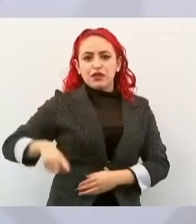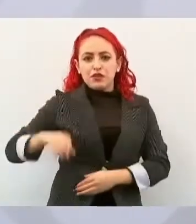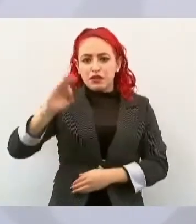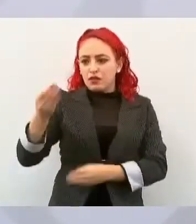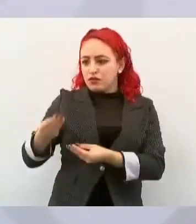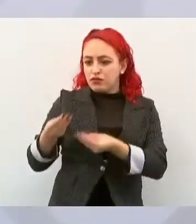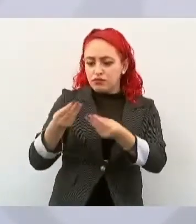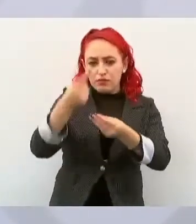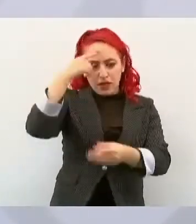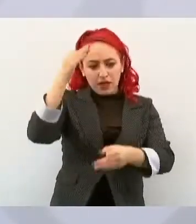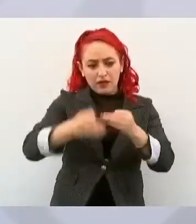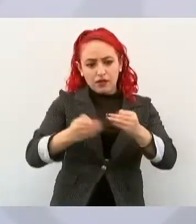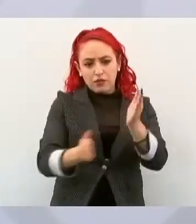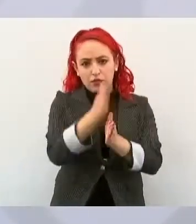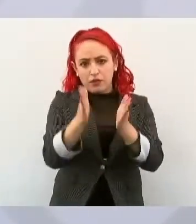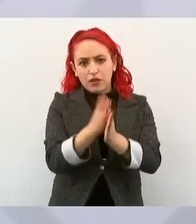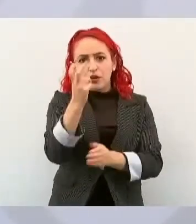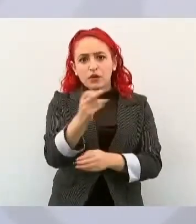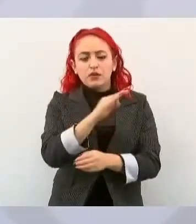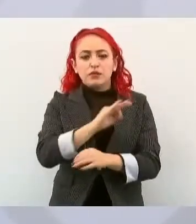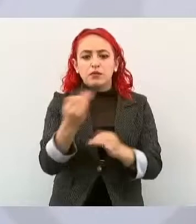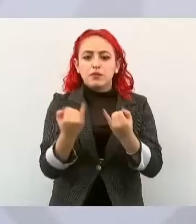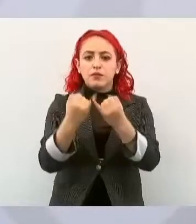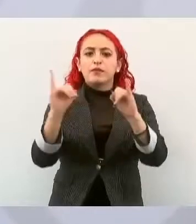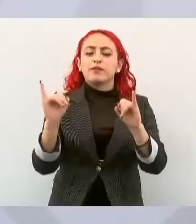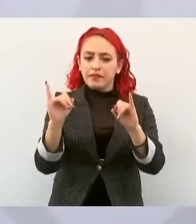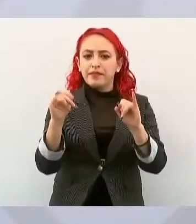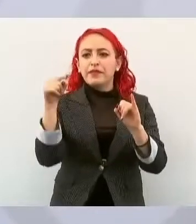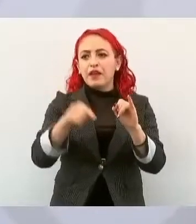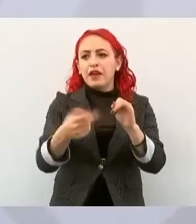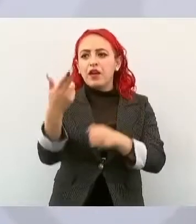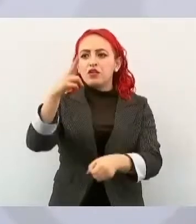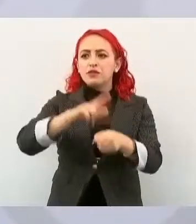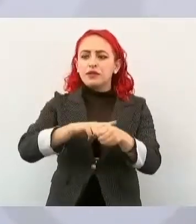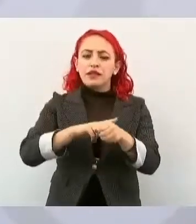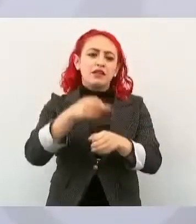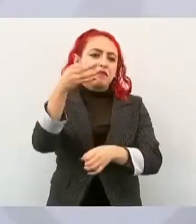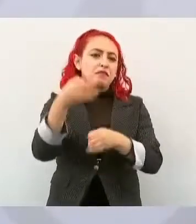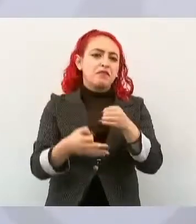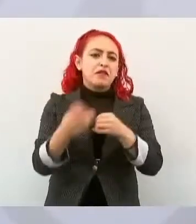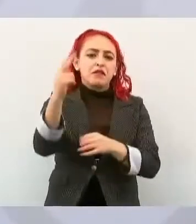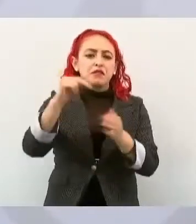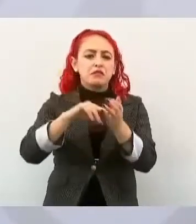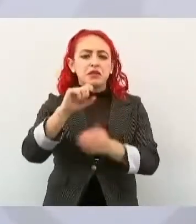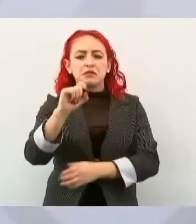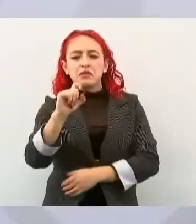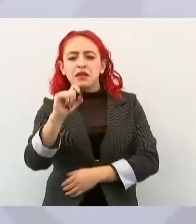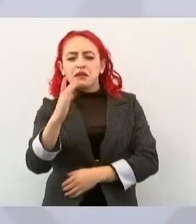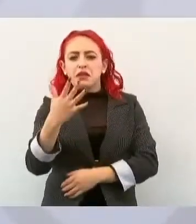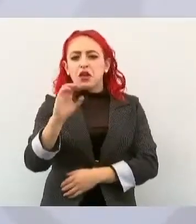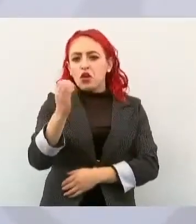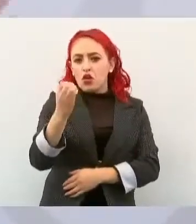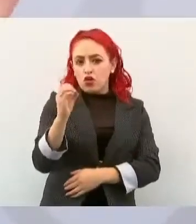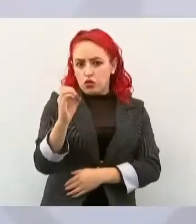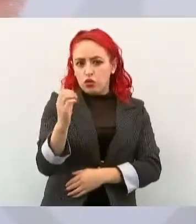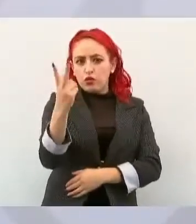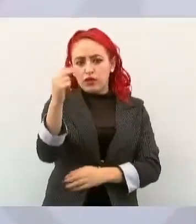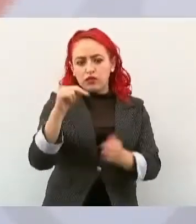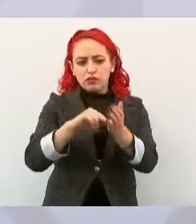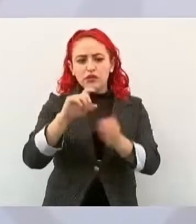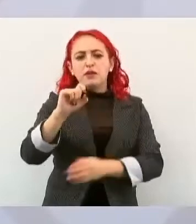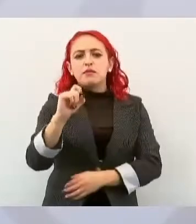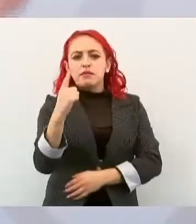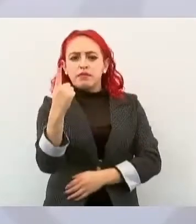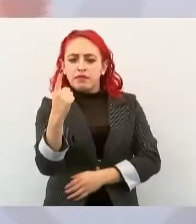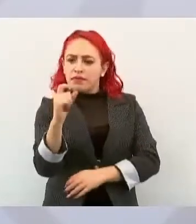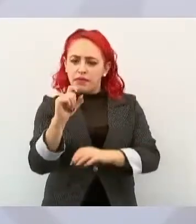federal para concluirlo. Por eso fue que se pudo inaugurar a finales del 2020, en octubre del 2020, que se hizo